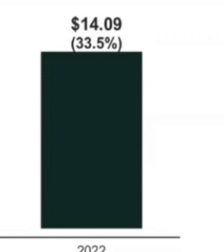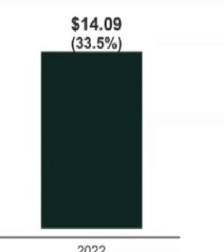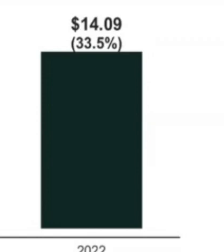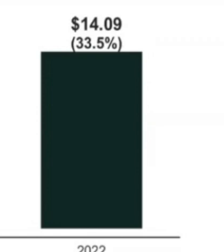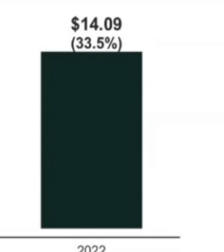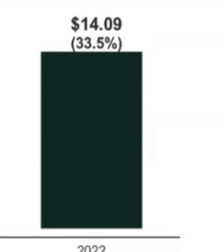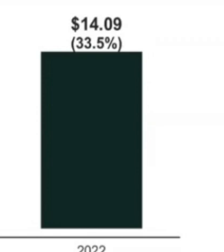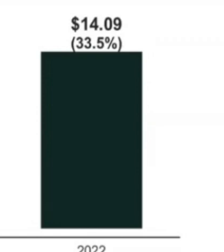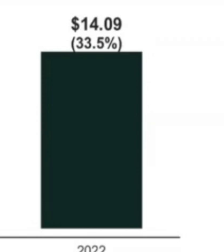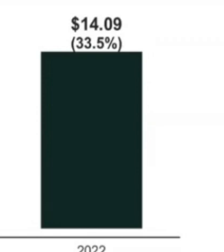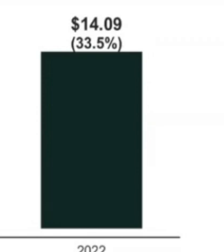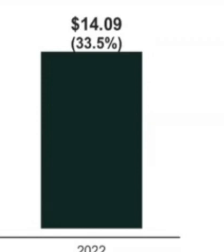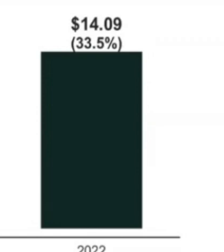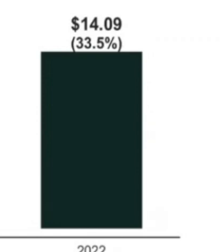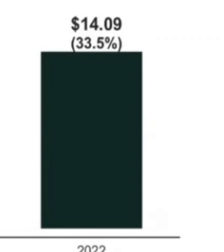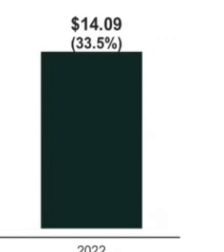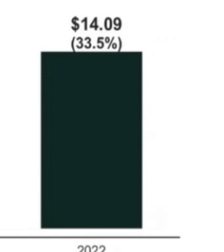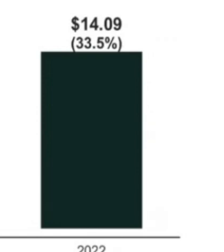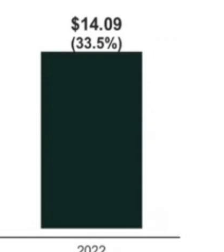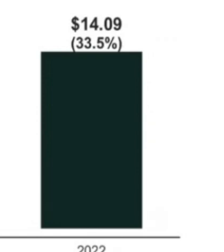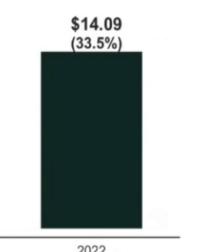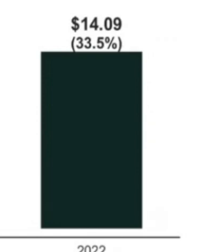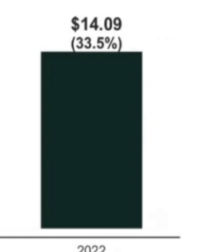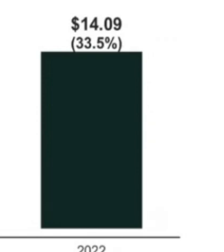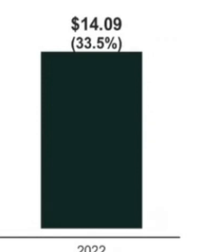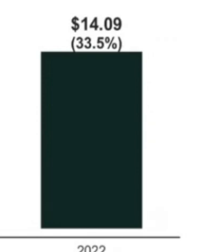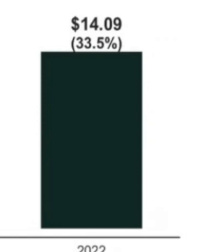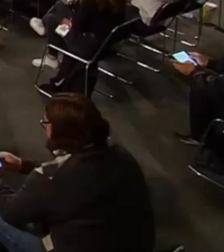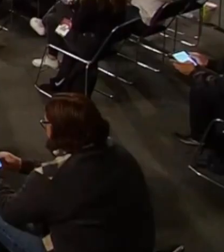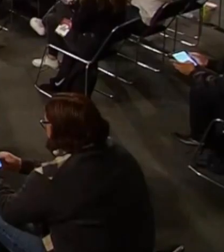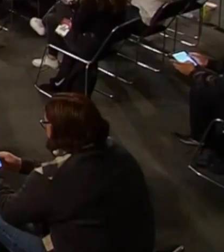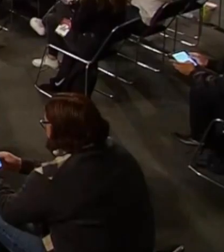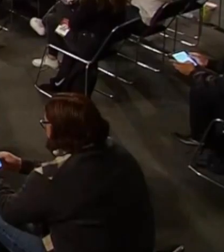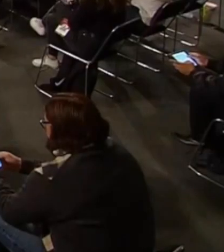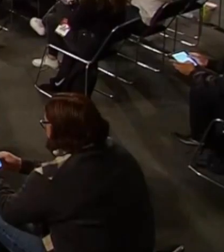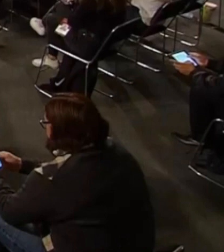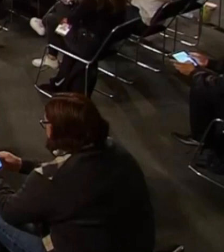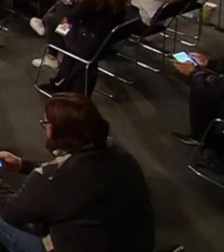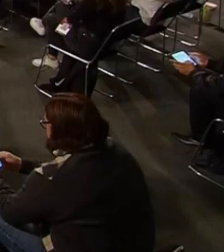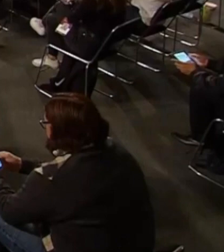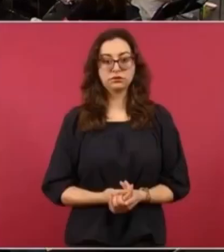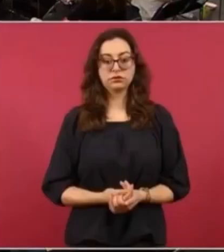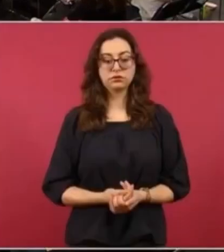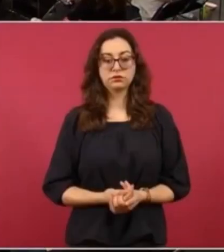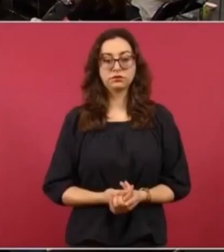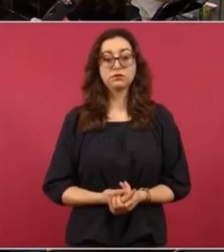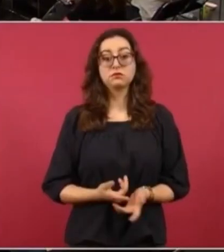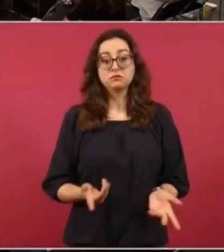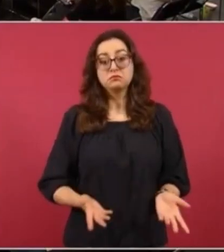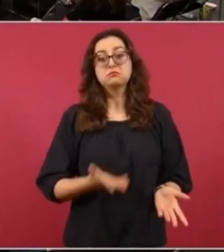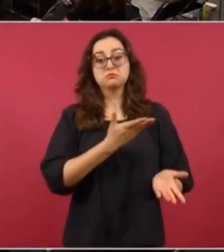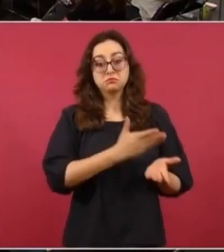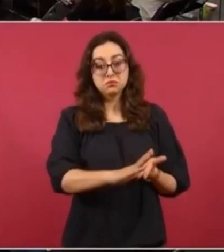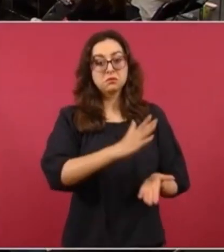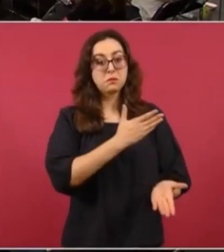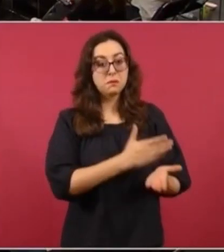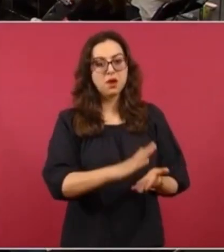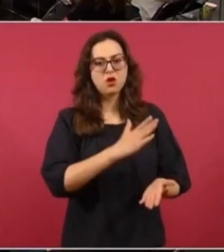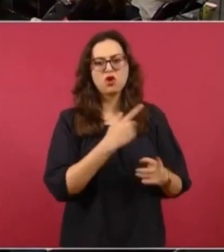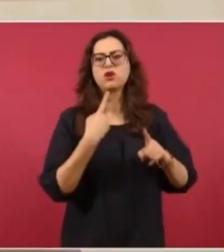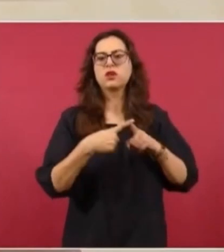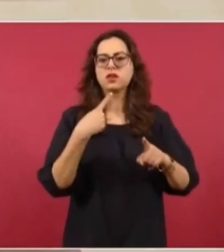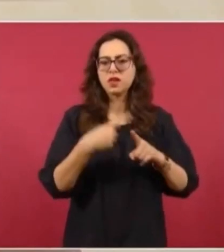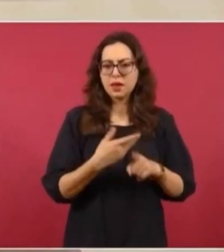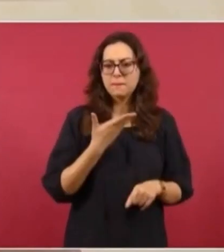Porque no hemos solicitado, no hemos pedido deuda adicional. Es el pago de intereses